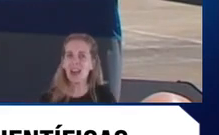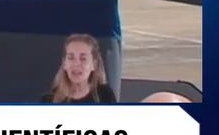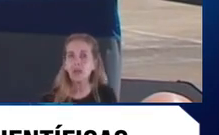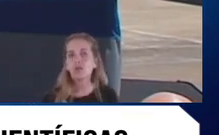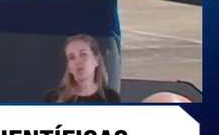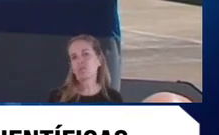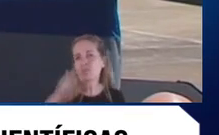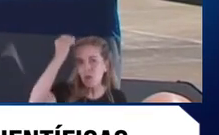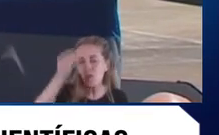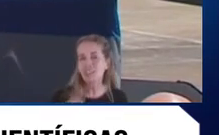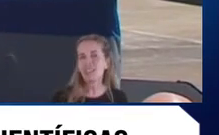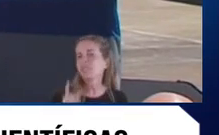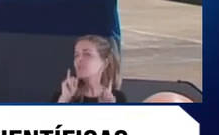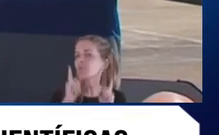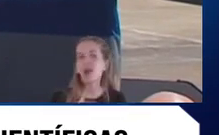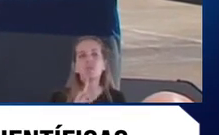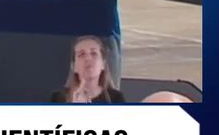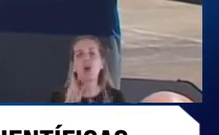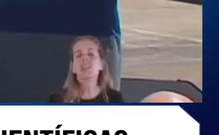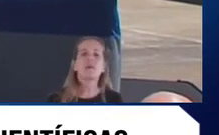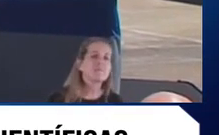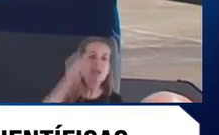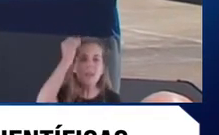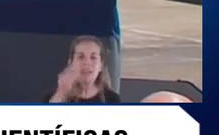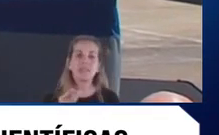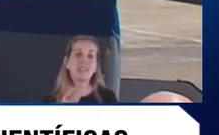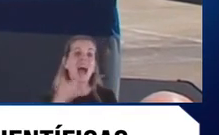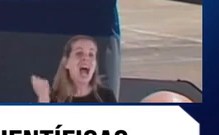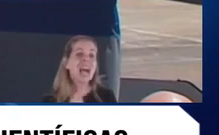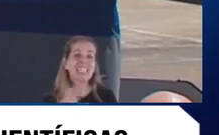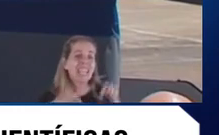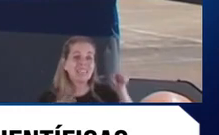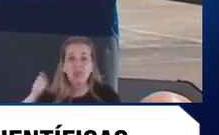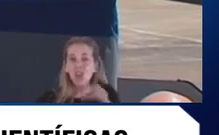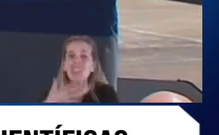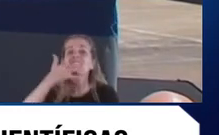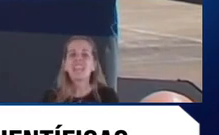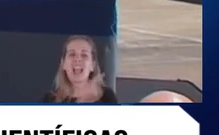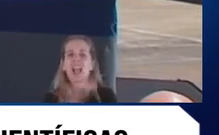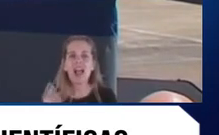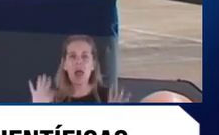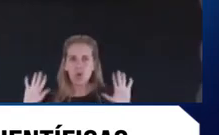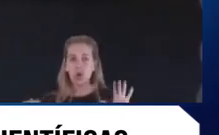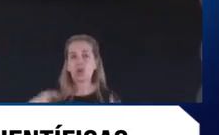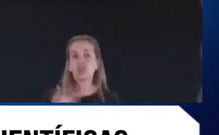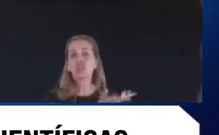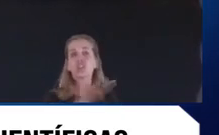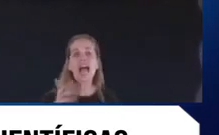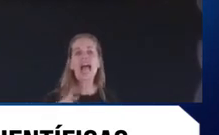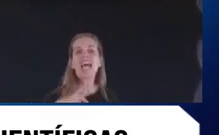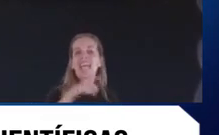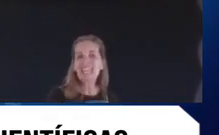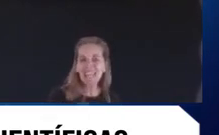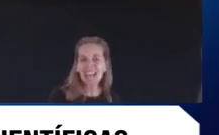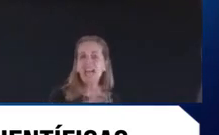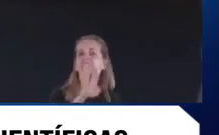El presidente Alberto Fernández encabezó el acto de inauguración de las obras de puesta en valor realizadas este año en los edificios del